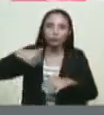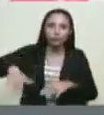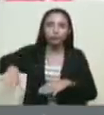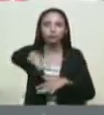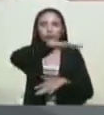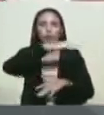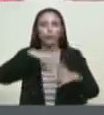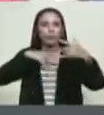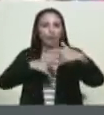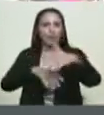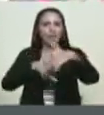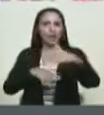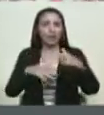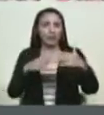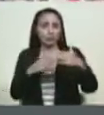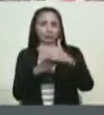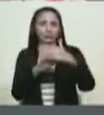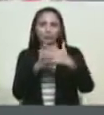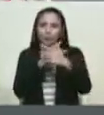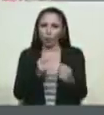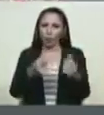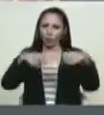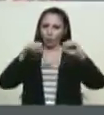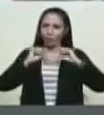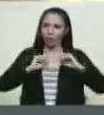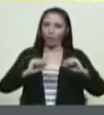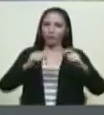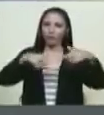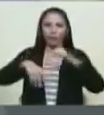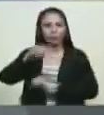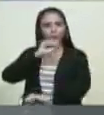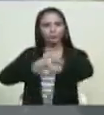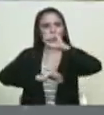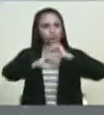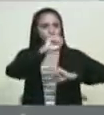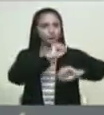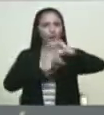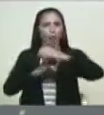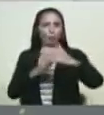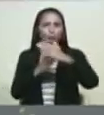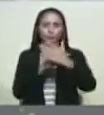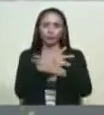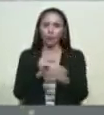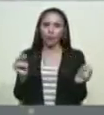no lo para nadie. Aquí está el pueblo en combate y no lo para nadie.